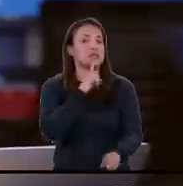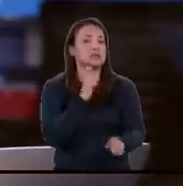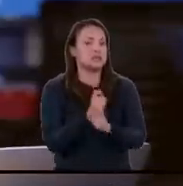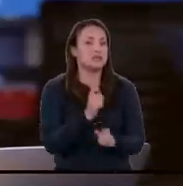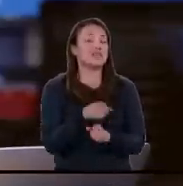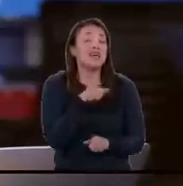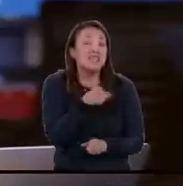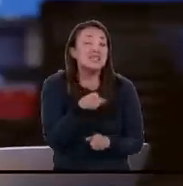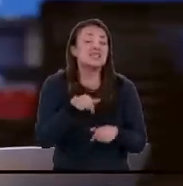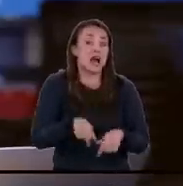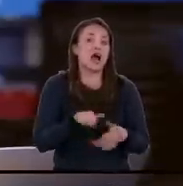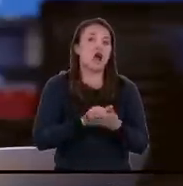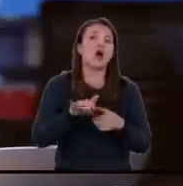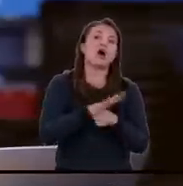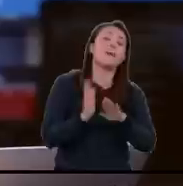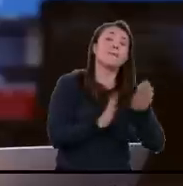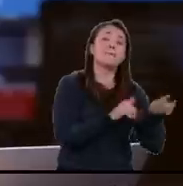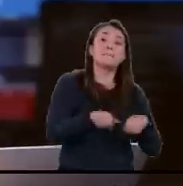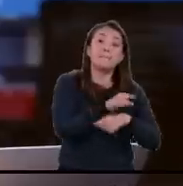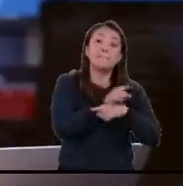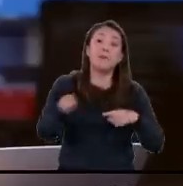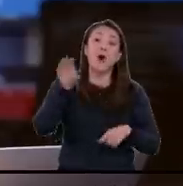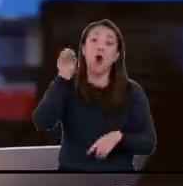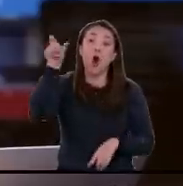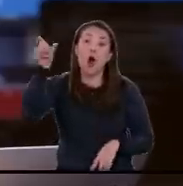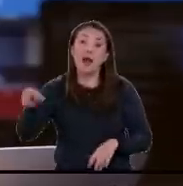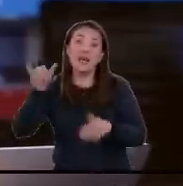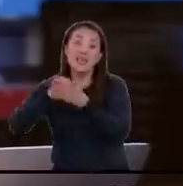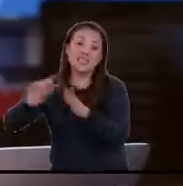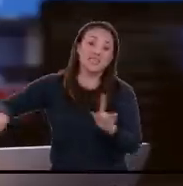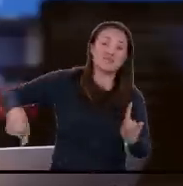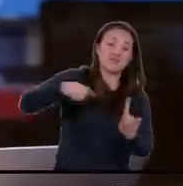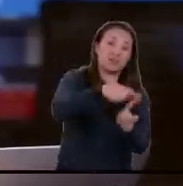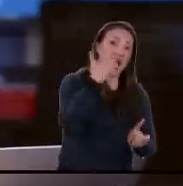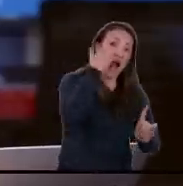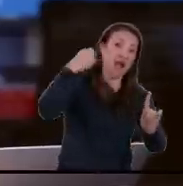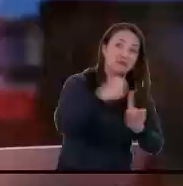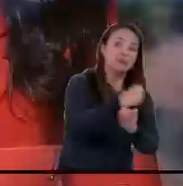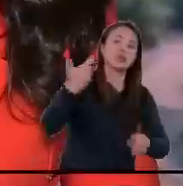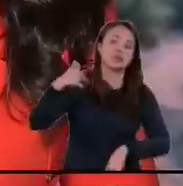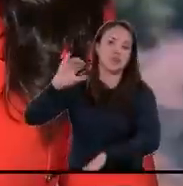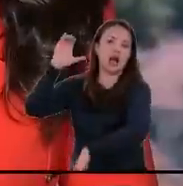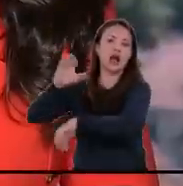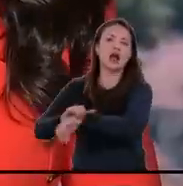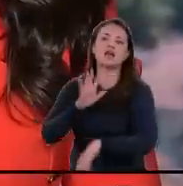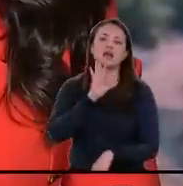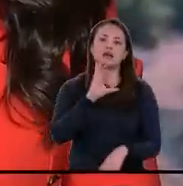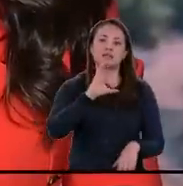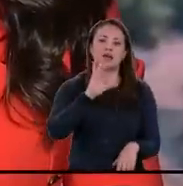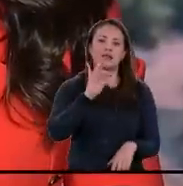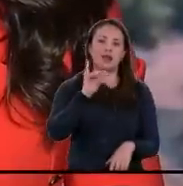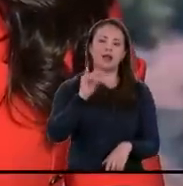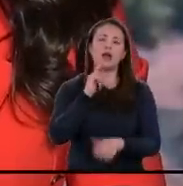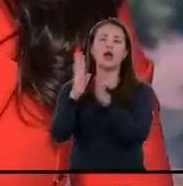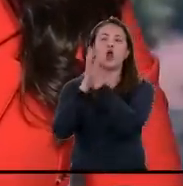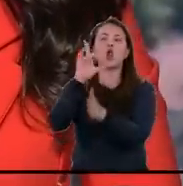Justamente esta semana, el sujeto que violentó y golpeó a esta mujer fue capturado por el CTI. Luisa Polo nos